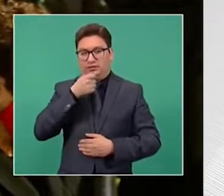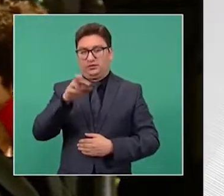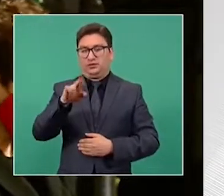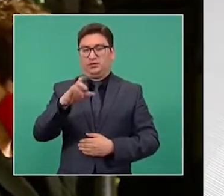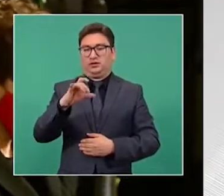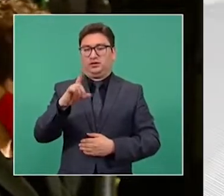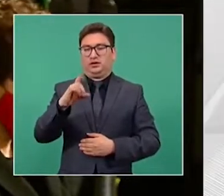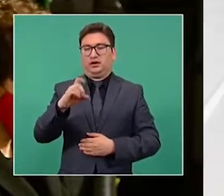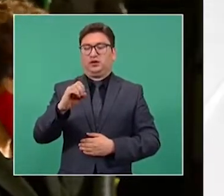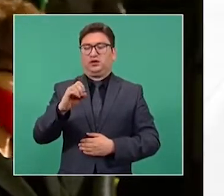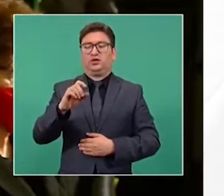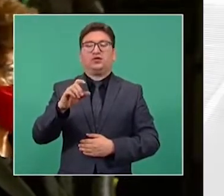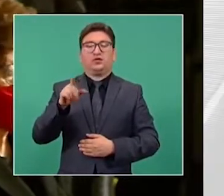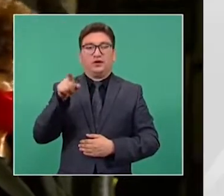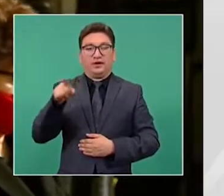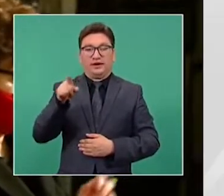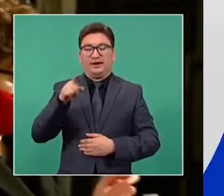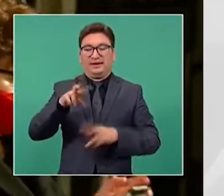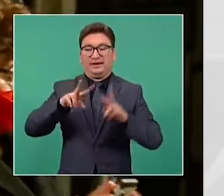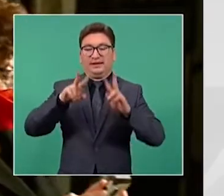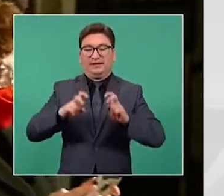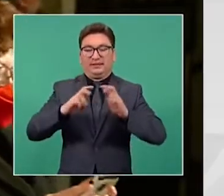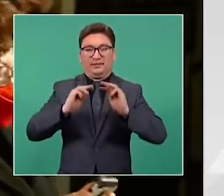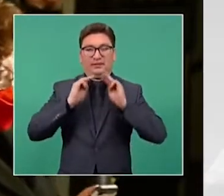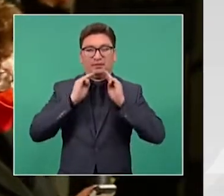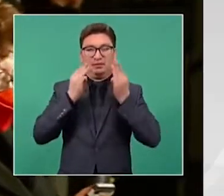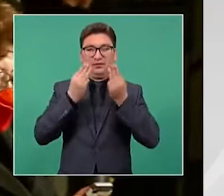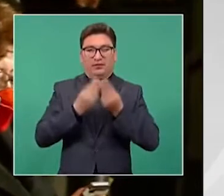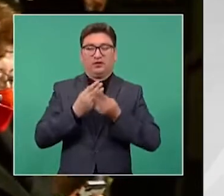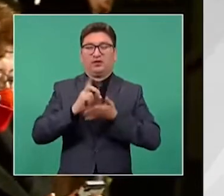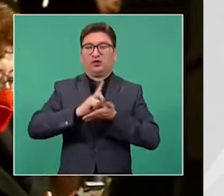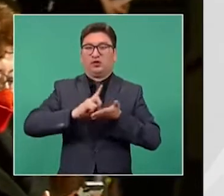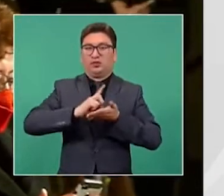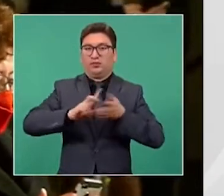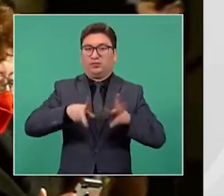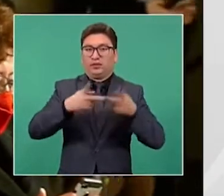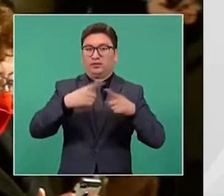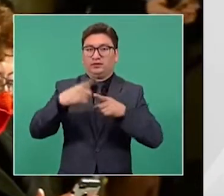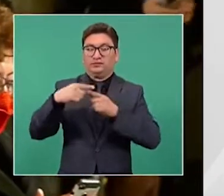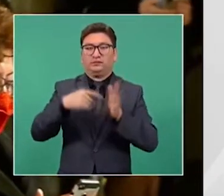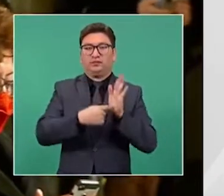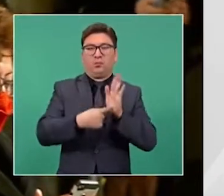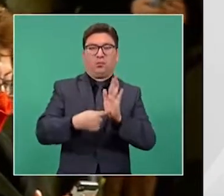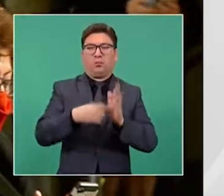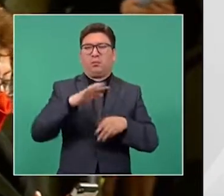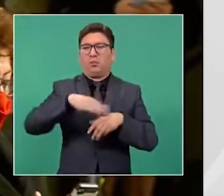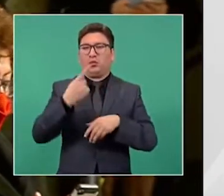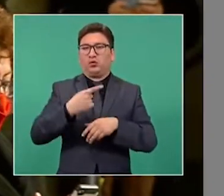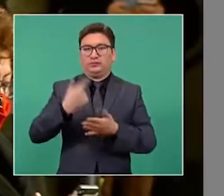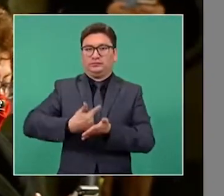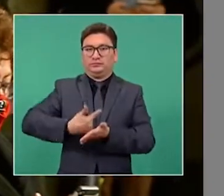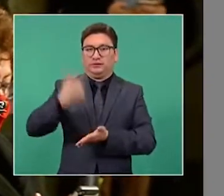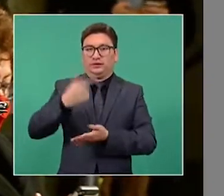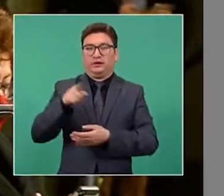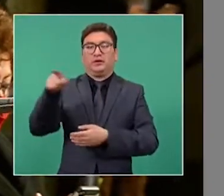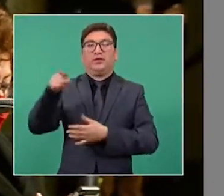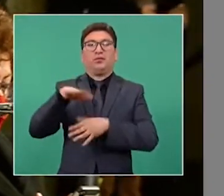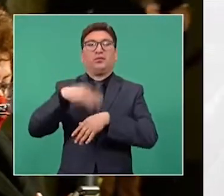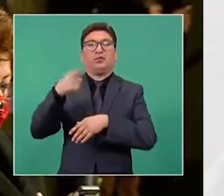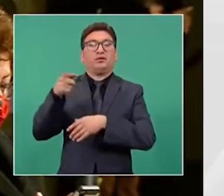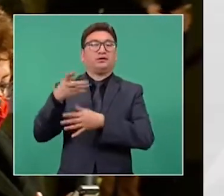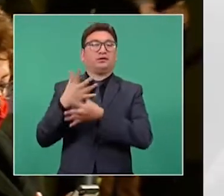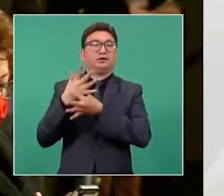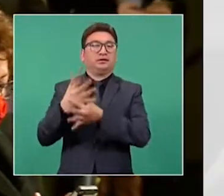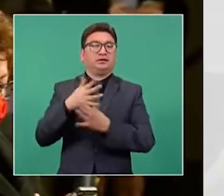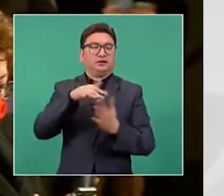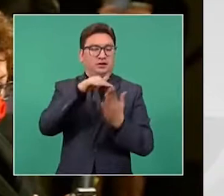periodista Ricardo Ravelo, especialista en temas de narcotráfico, y lo expongo, presidente, por la gravedad del tema, ya que él señala directamente,